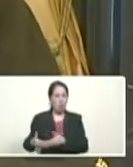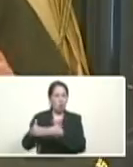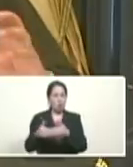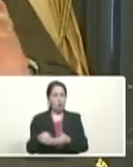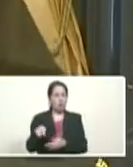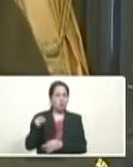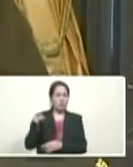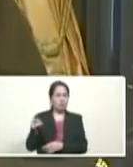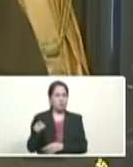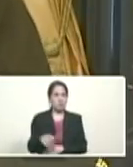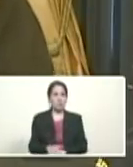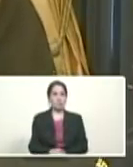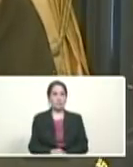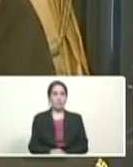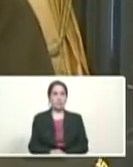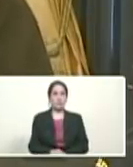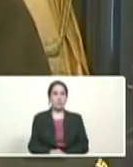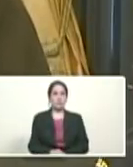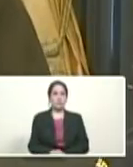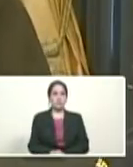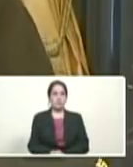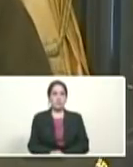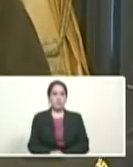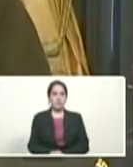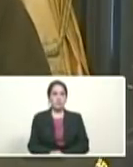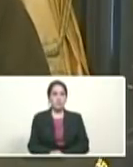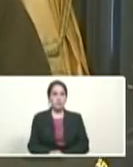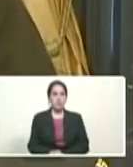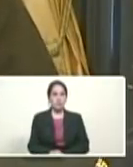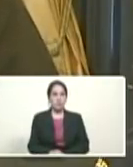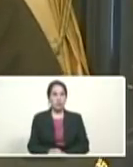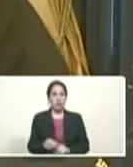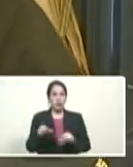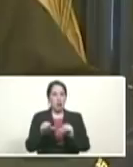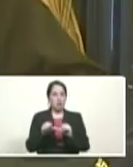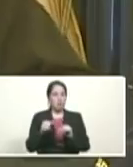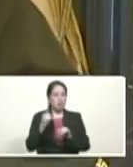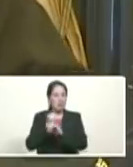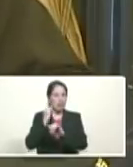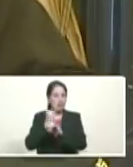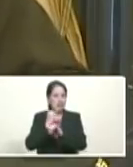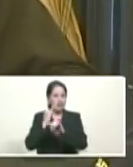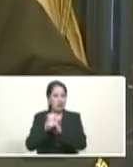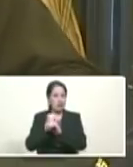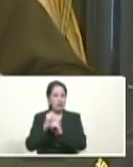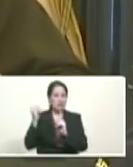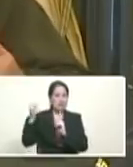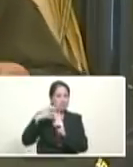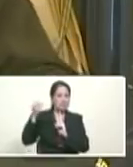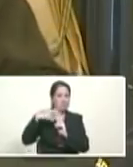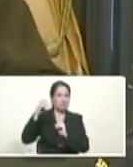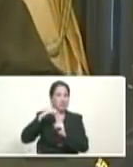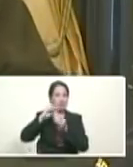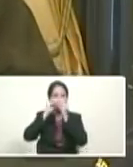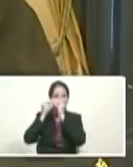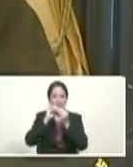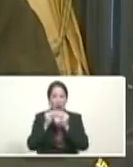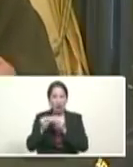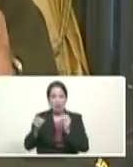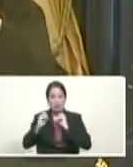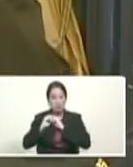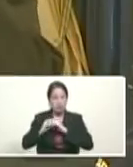como complemento fue un ciberataque del sistema de ciberataques ofensivo que ha creado el gobierno de